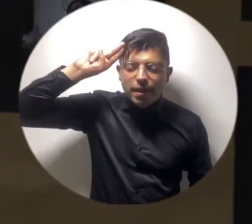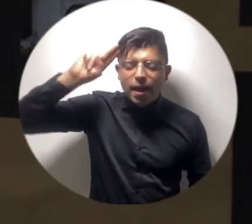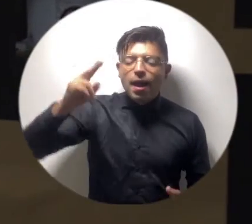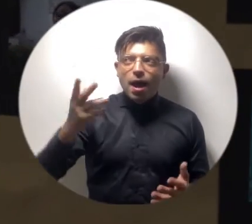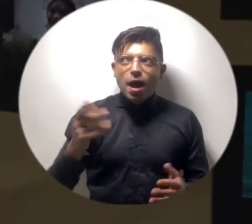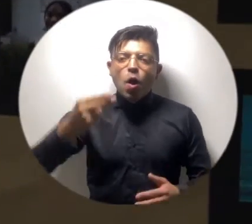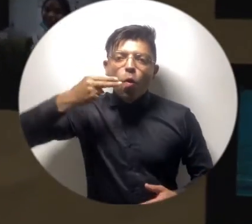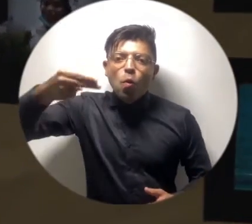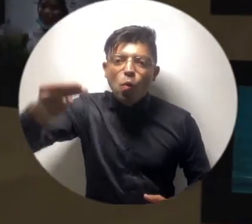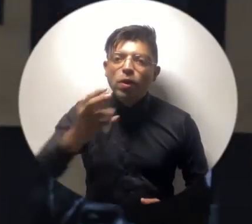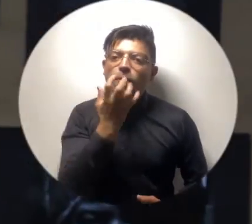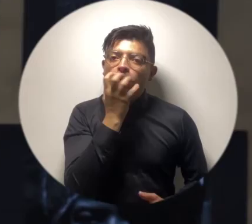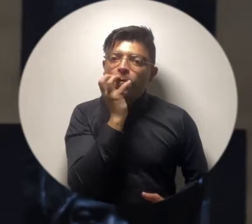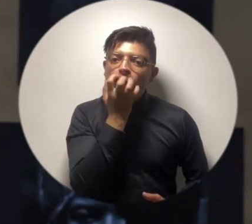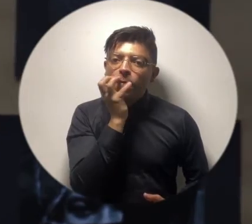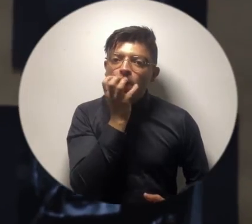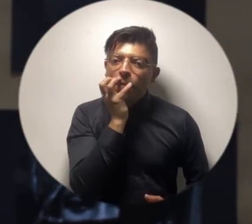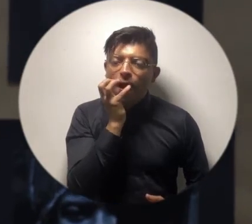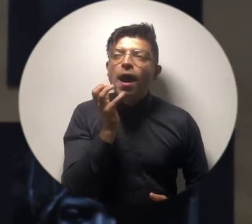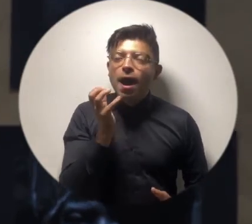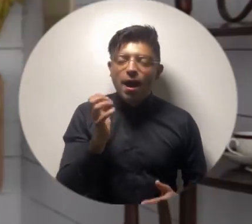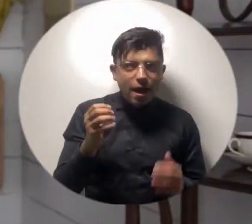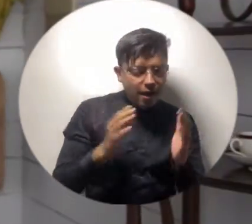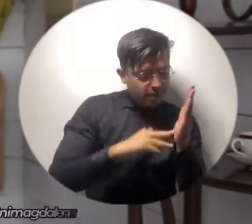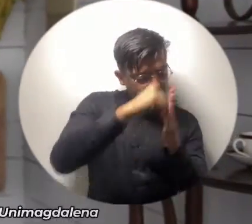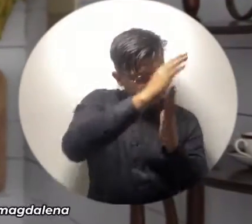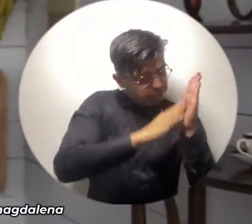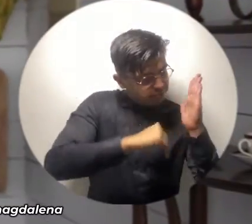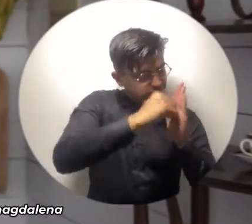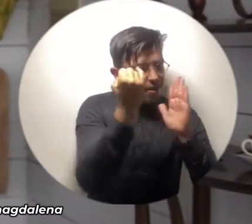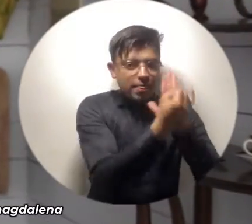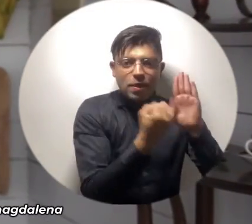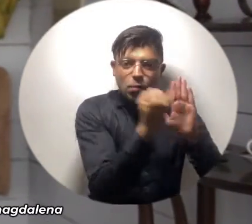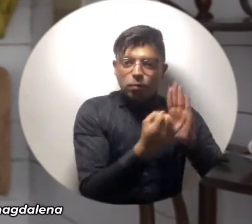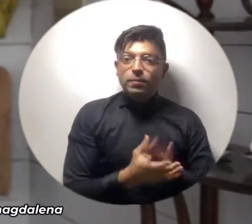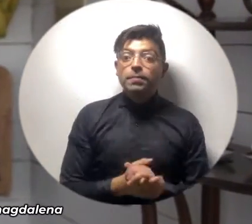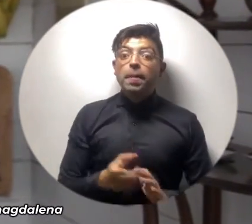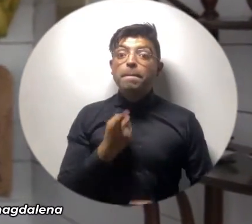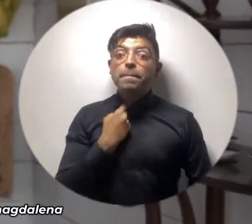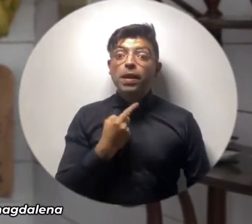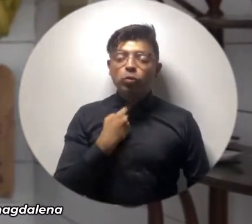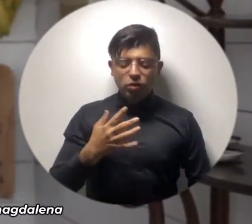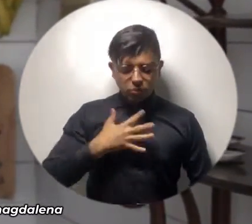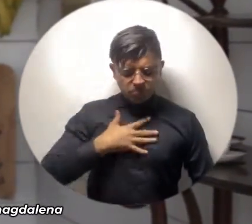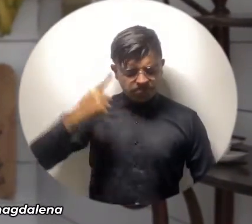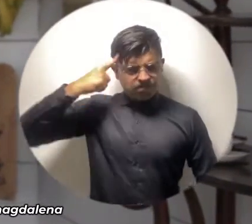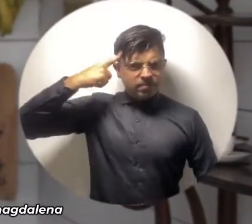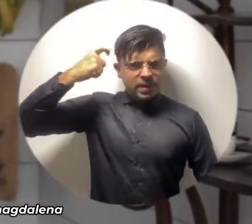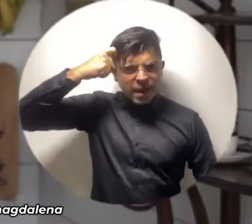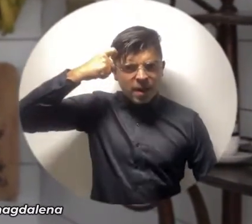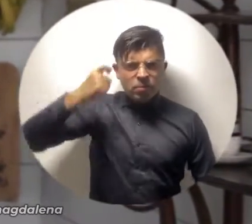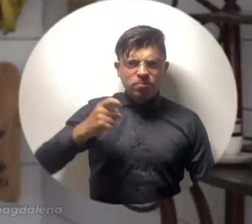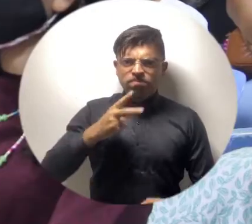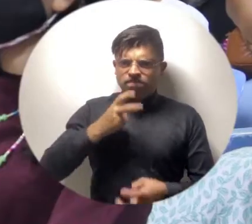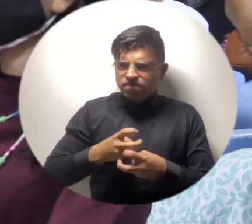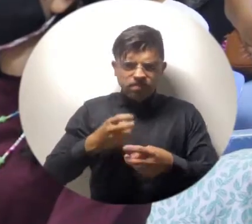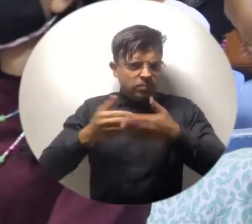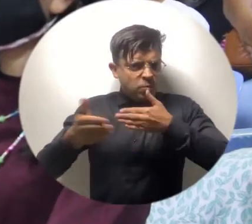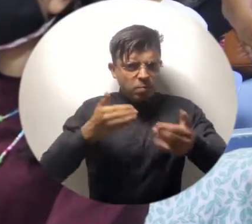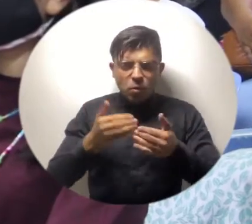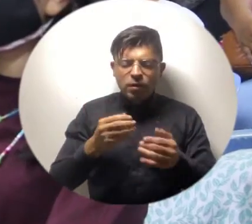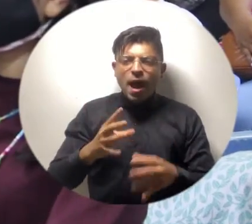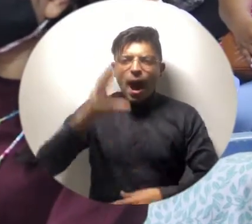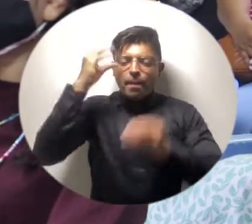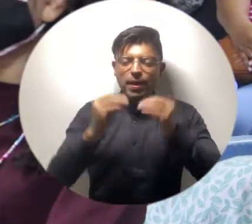García Márquez pinturas, dibujos. Me gustó poderme retar a aprenderme guiones, a poder